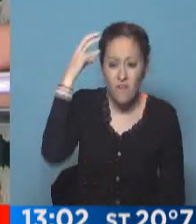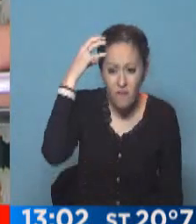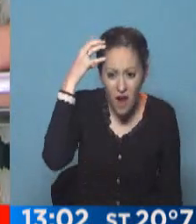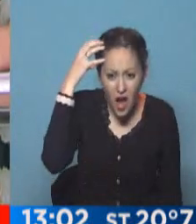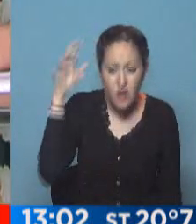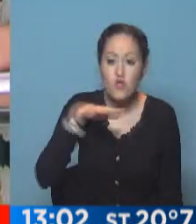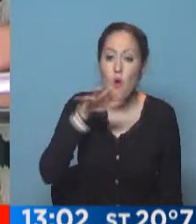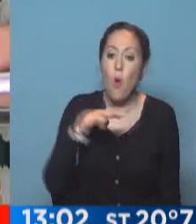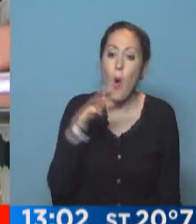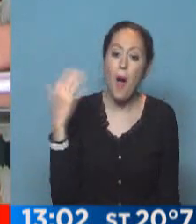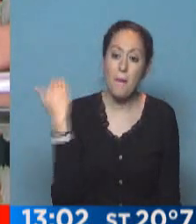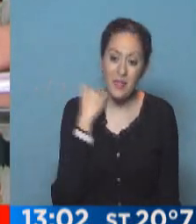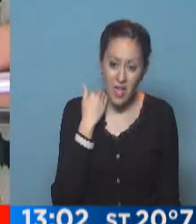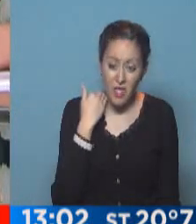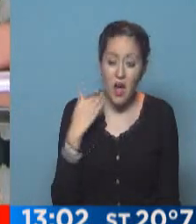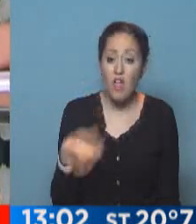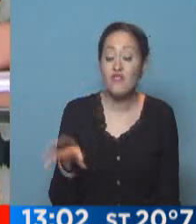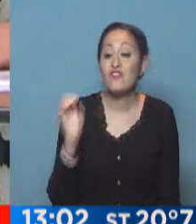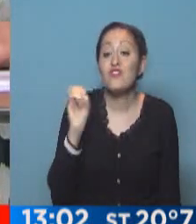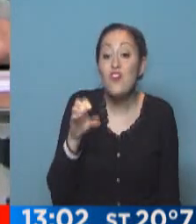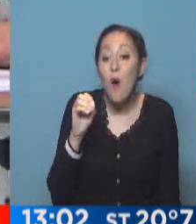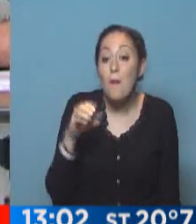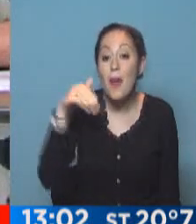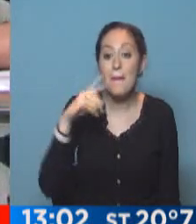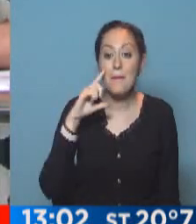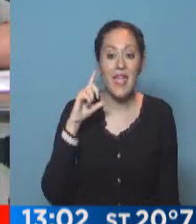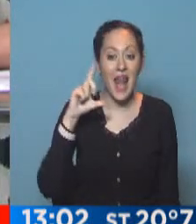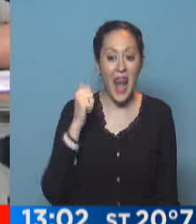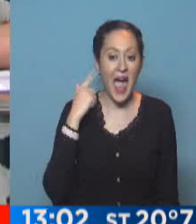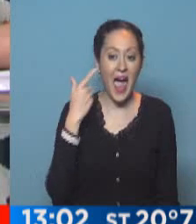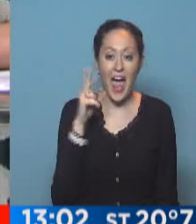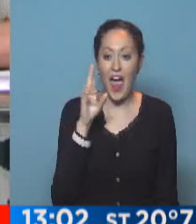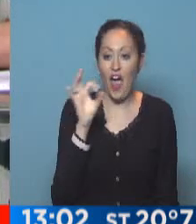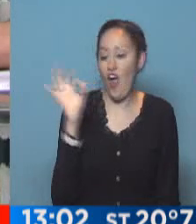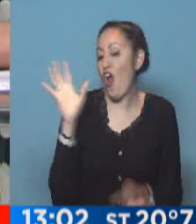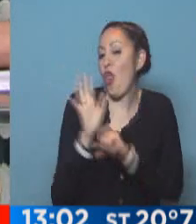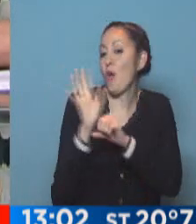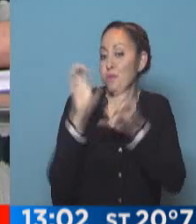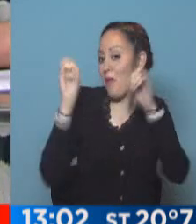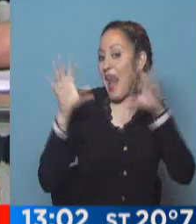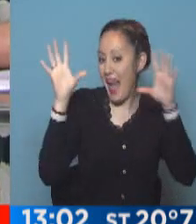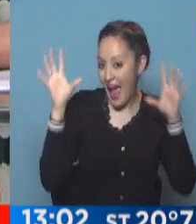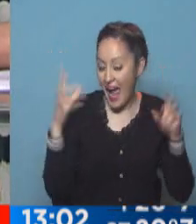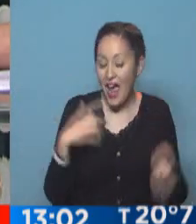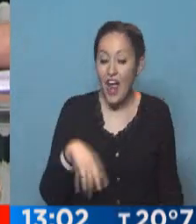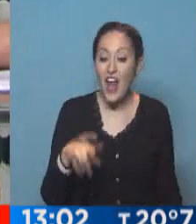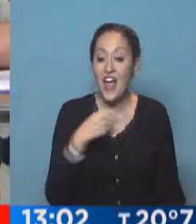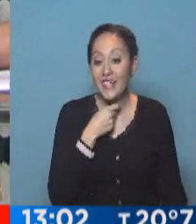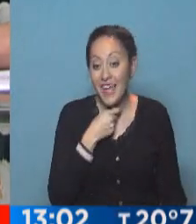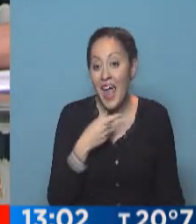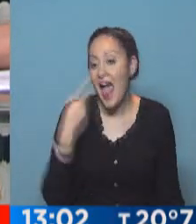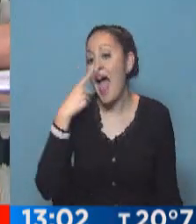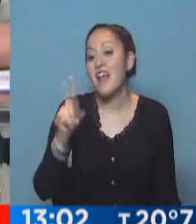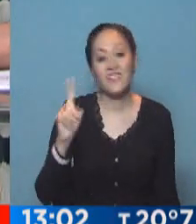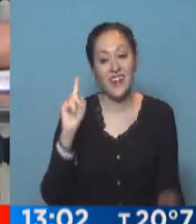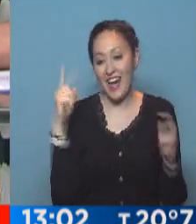mataderos sí que se iba a llamar Milagros porque así querían nombrarla a las personas que estaban en la estación de servicio quienes las encontraron pero Faustina como finalmente La